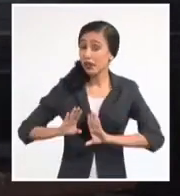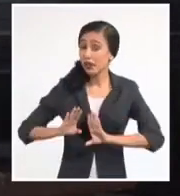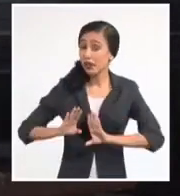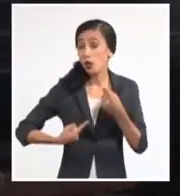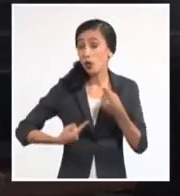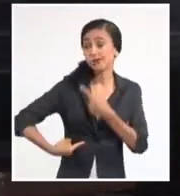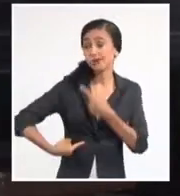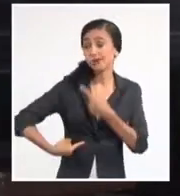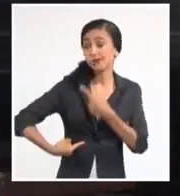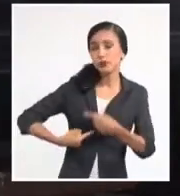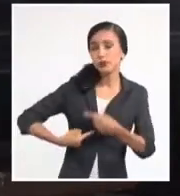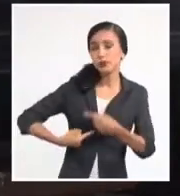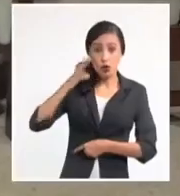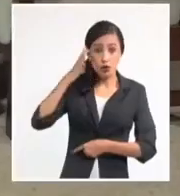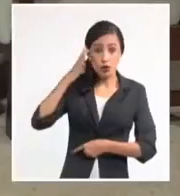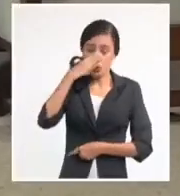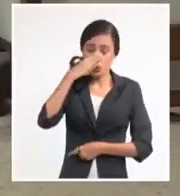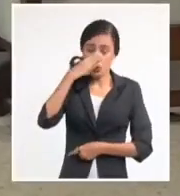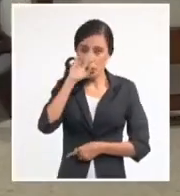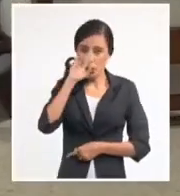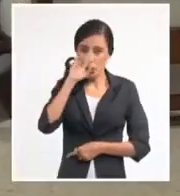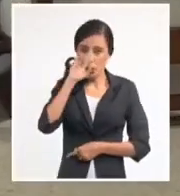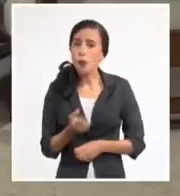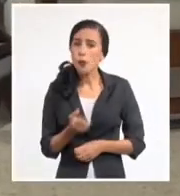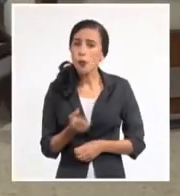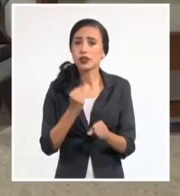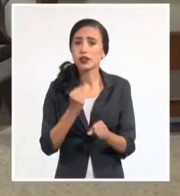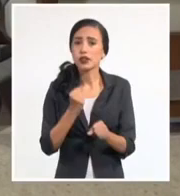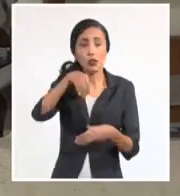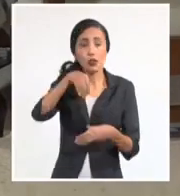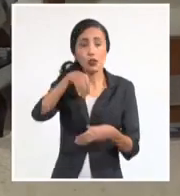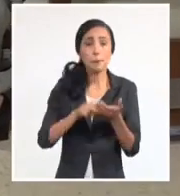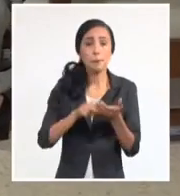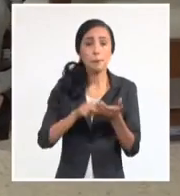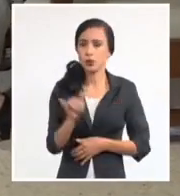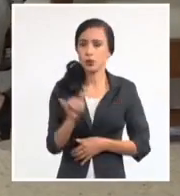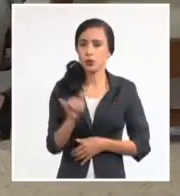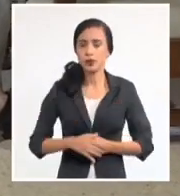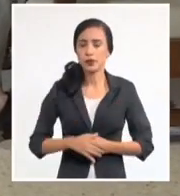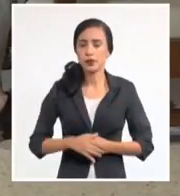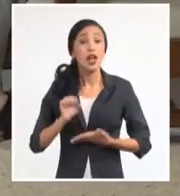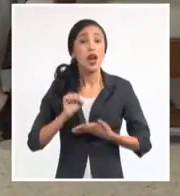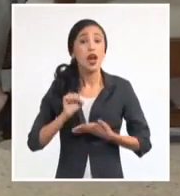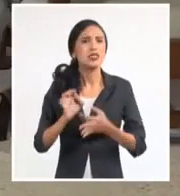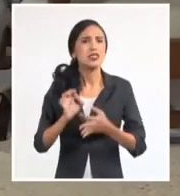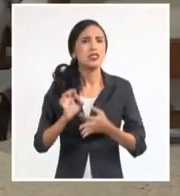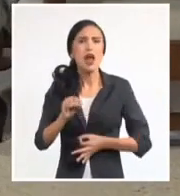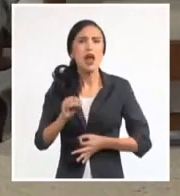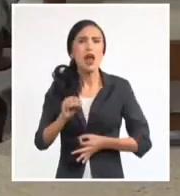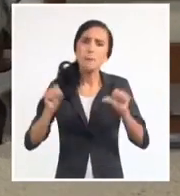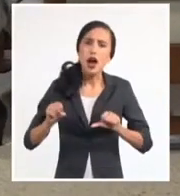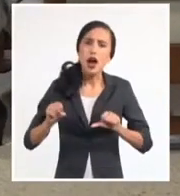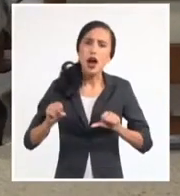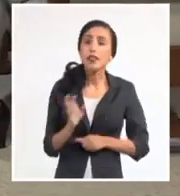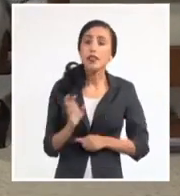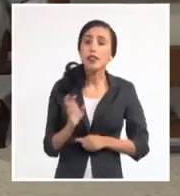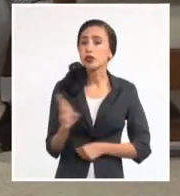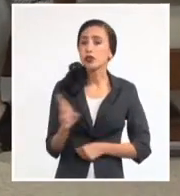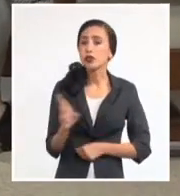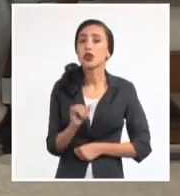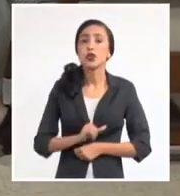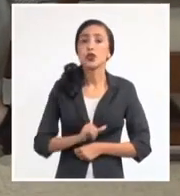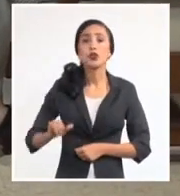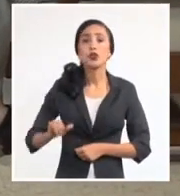desde las filas del partido. Esa campaña de descrédito constante a la revolución y también en la influencia de los